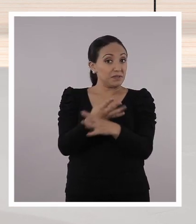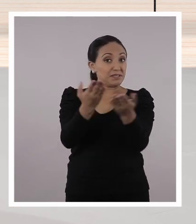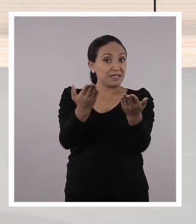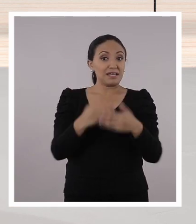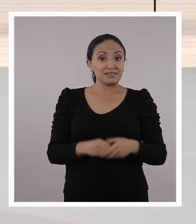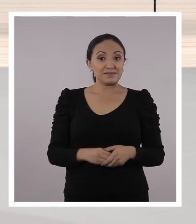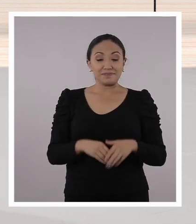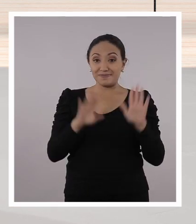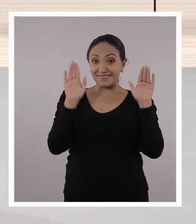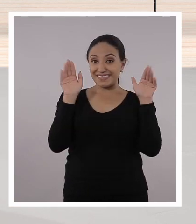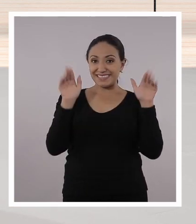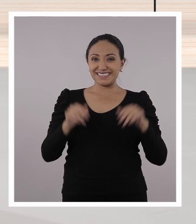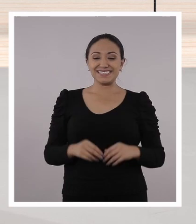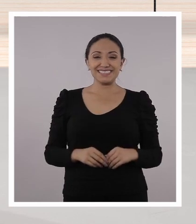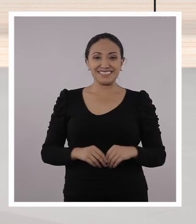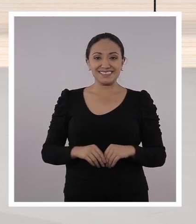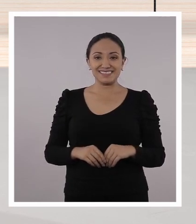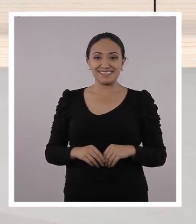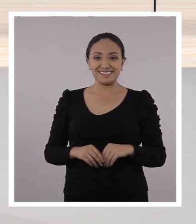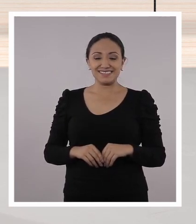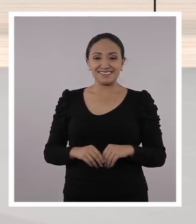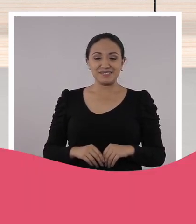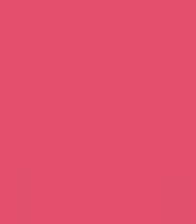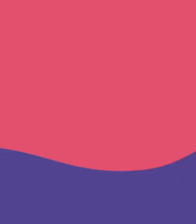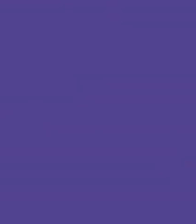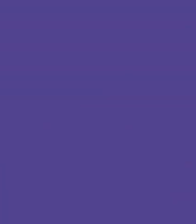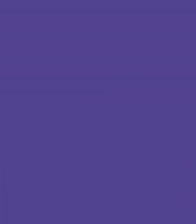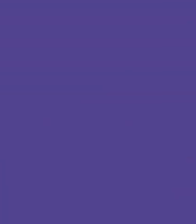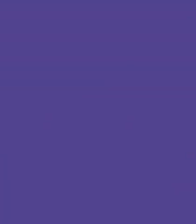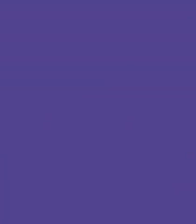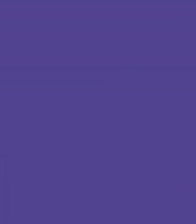con su clase. Listo. Gracias, profe. Chao. Chao.